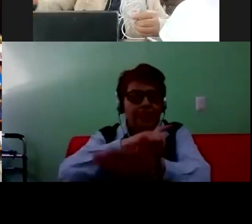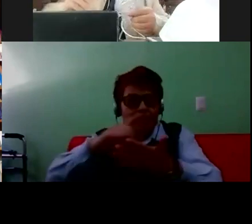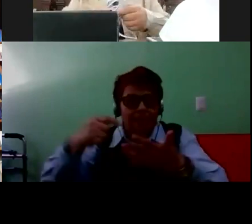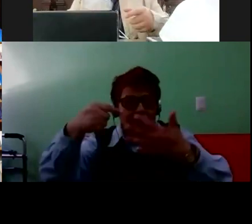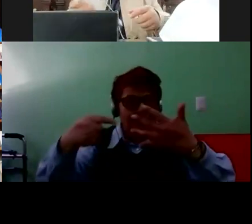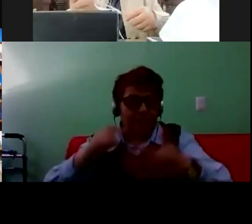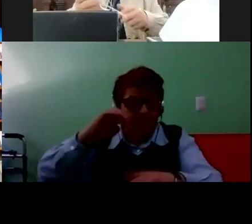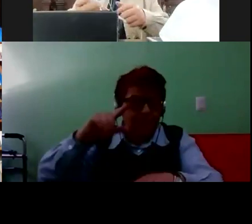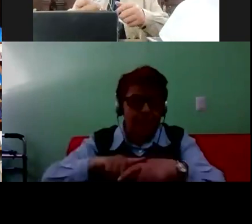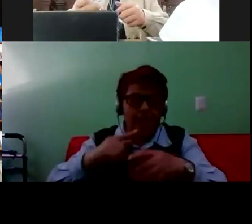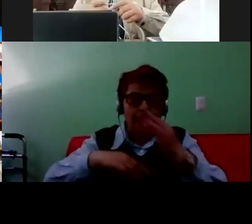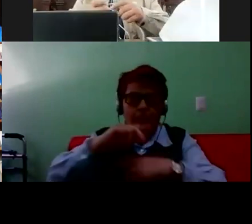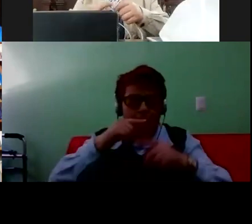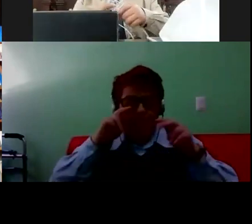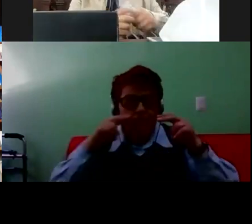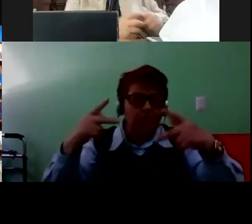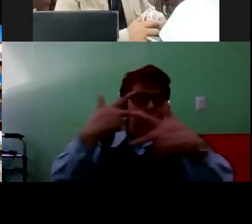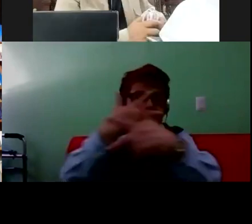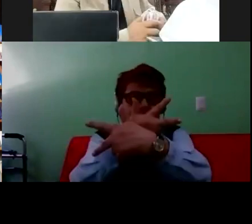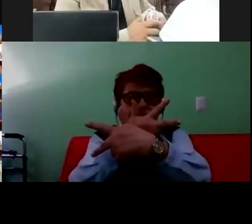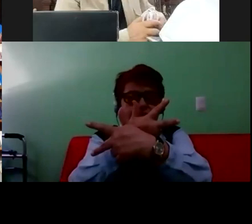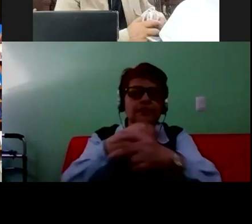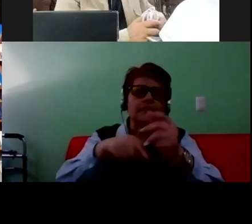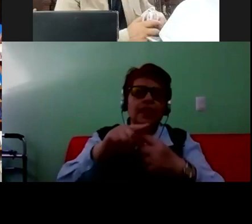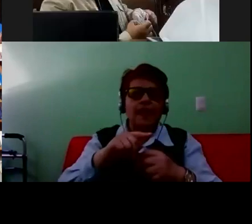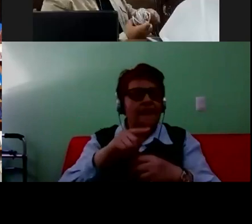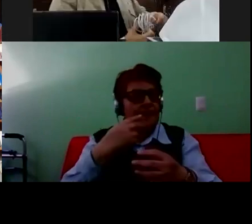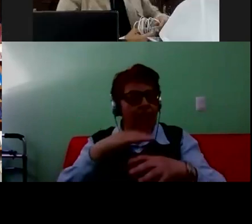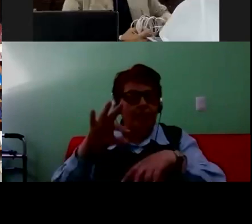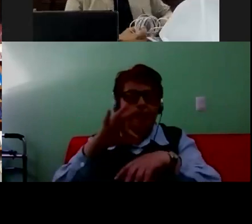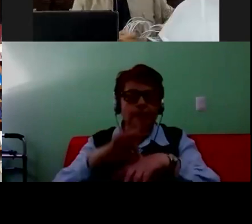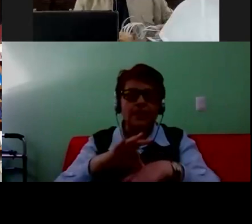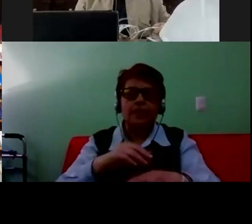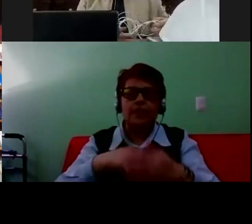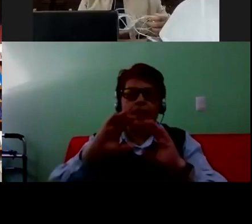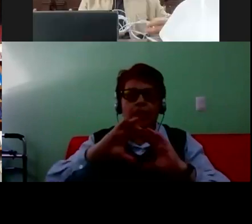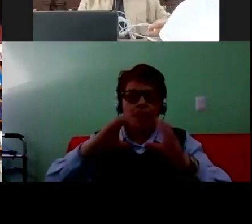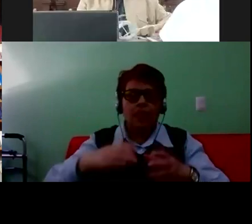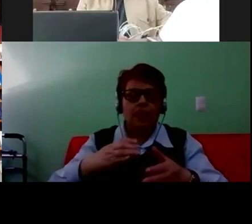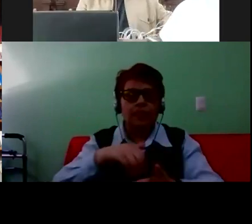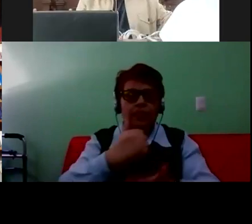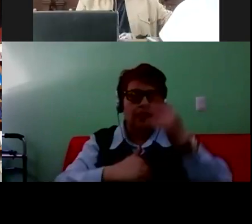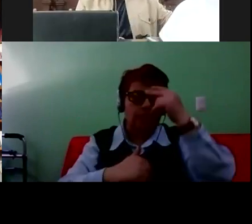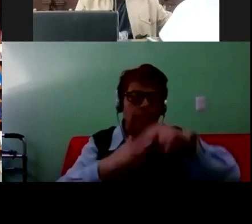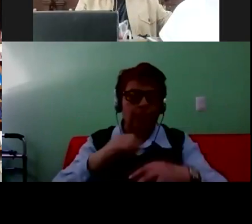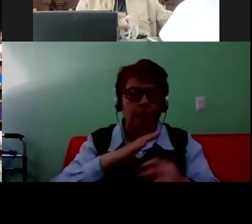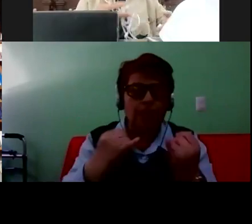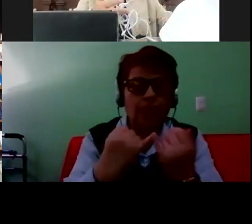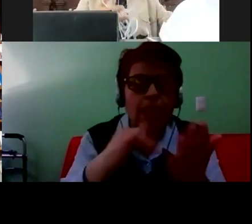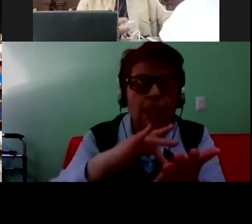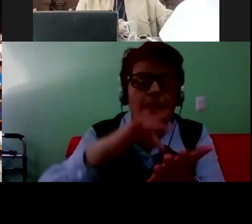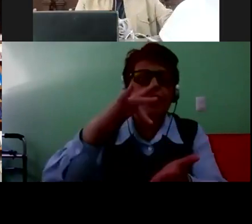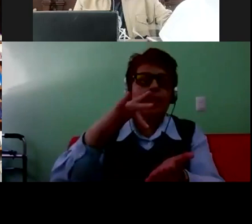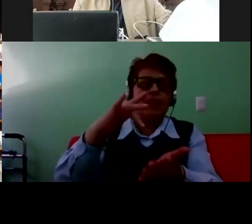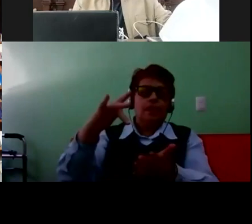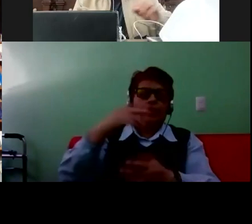personas que nos están viendo a través de esta transmisión en vivo por la página del Congreso de la Ciudad de México. También agradezco